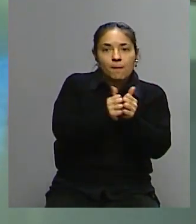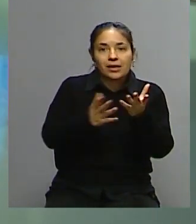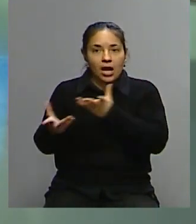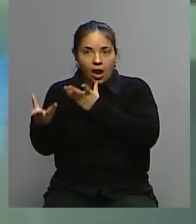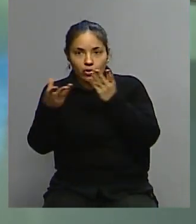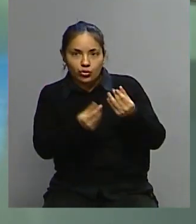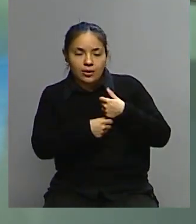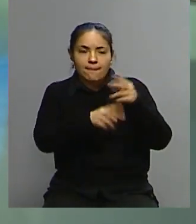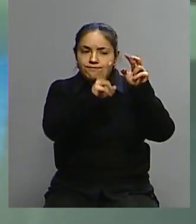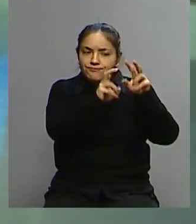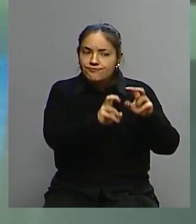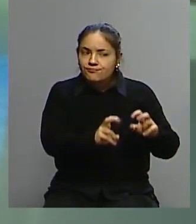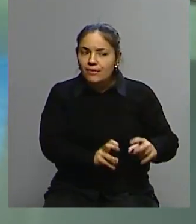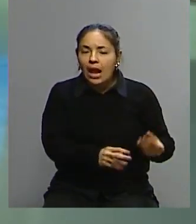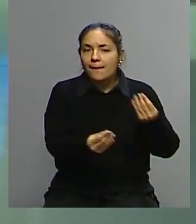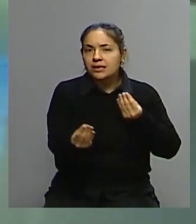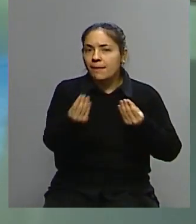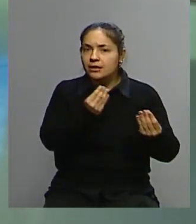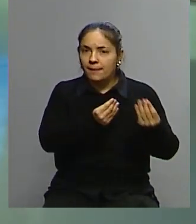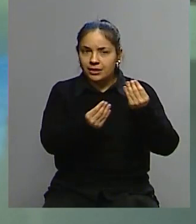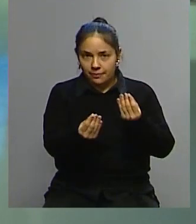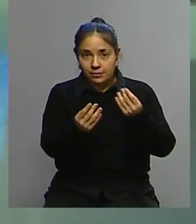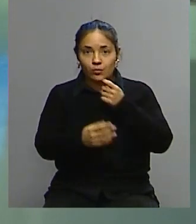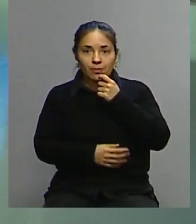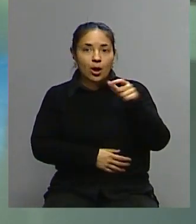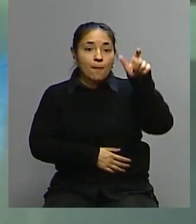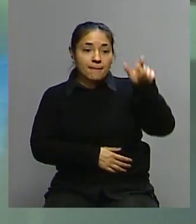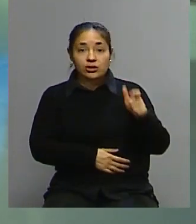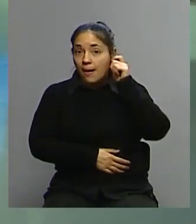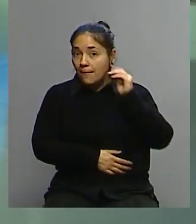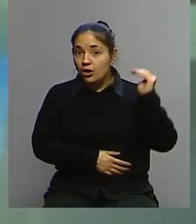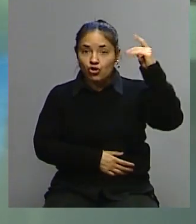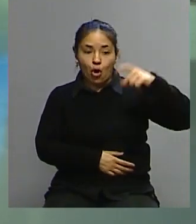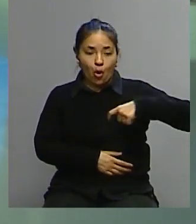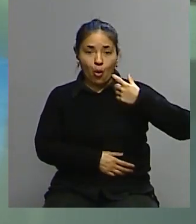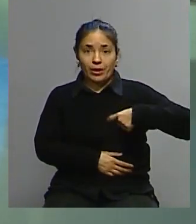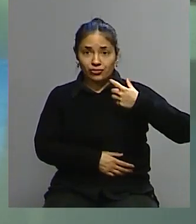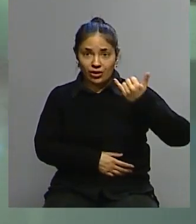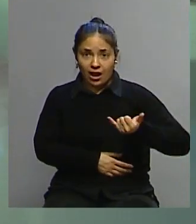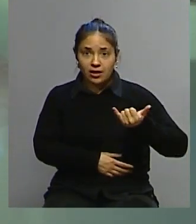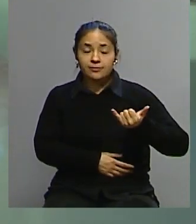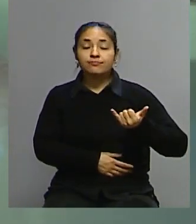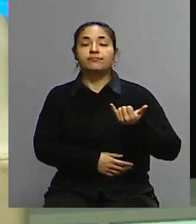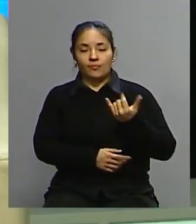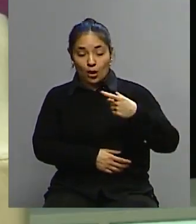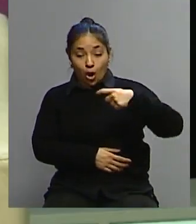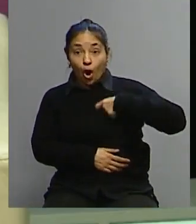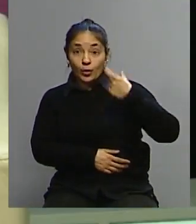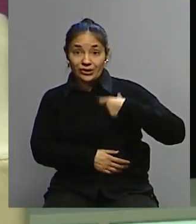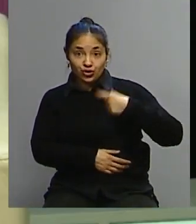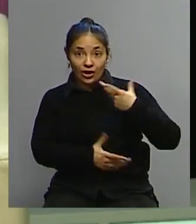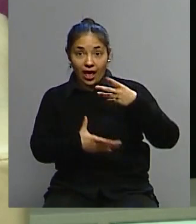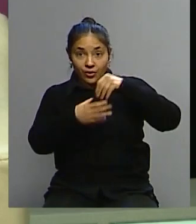las derivaciones pertinentes. Si la persona mayor tiene una obra social, también hay equipos en las obras sociales que ya